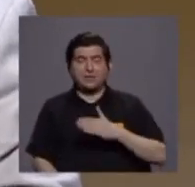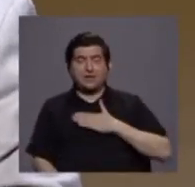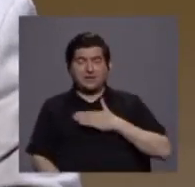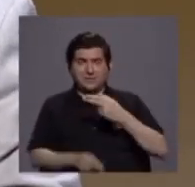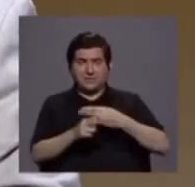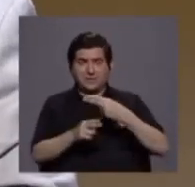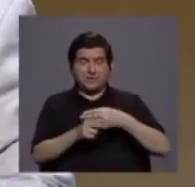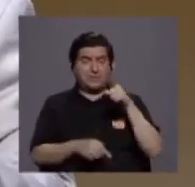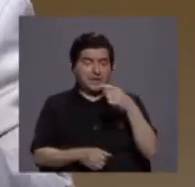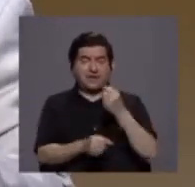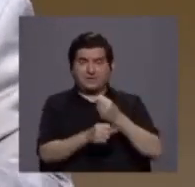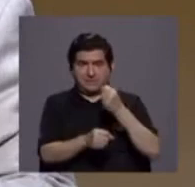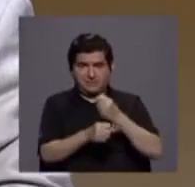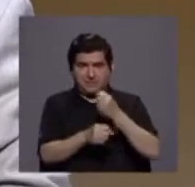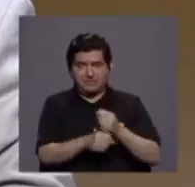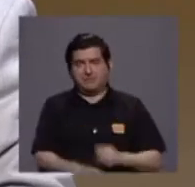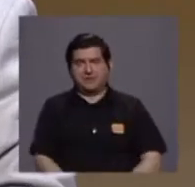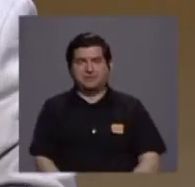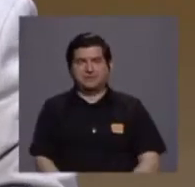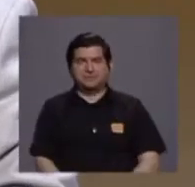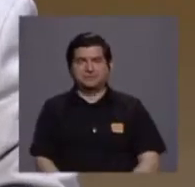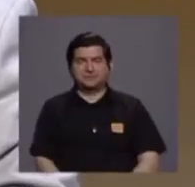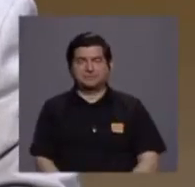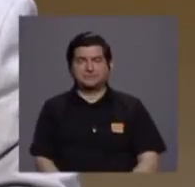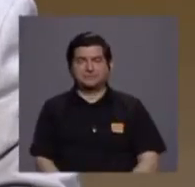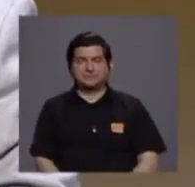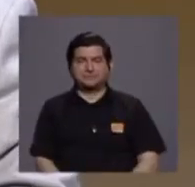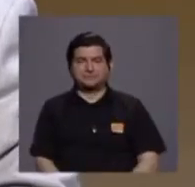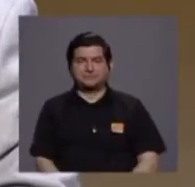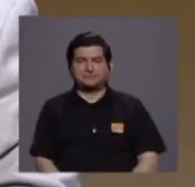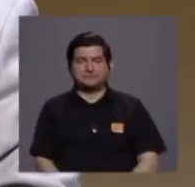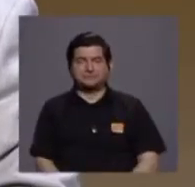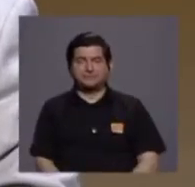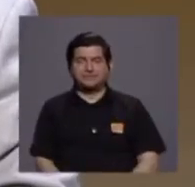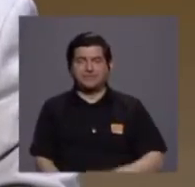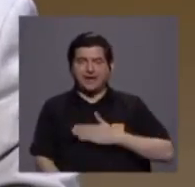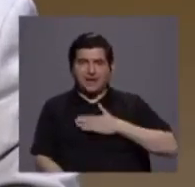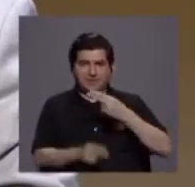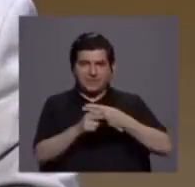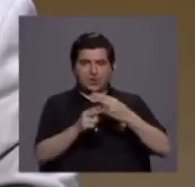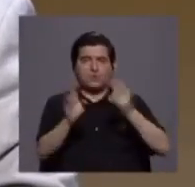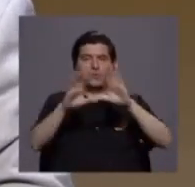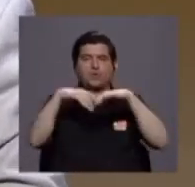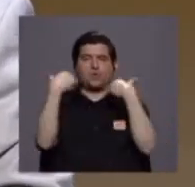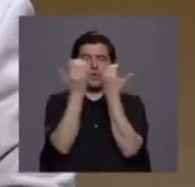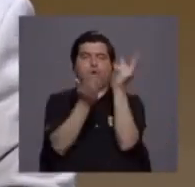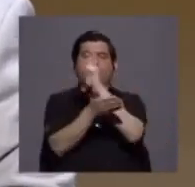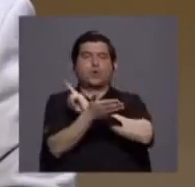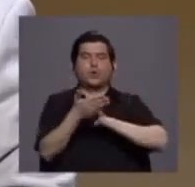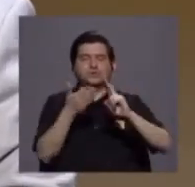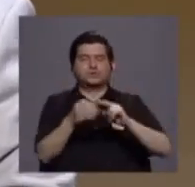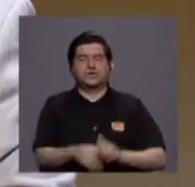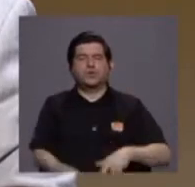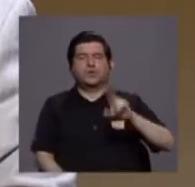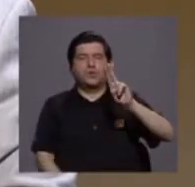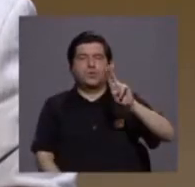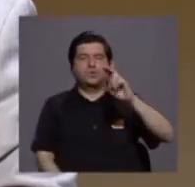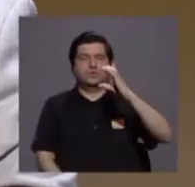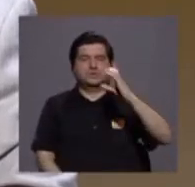para este puesto en el cual me nombró el Consejo Universitario de la Universidad de Costa